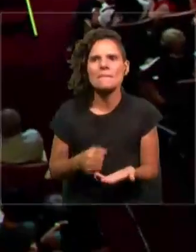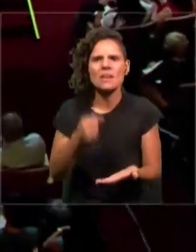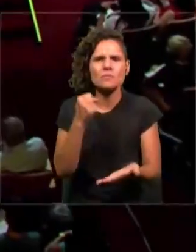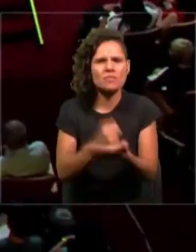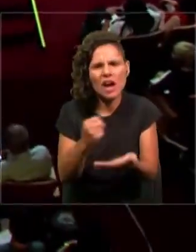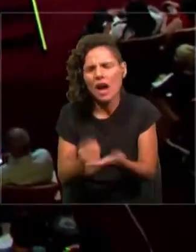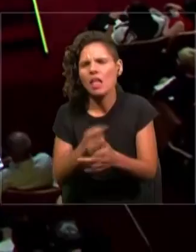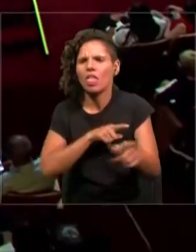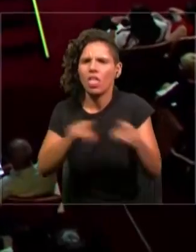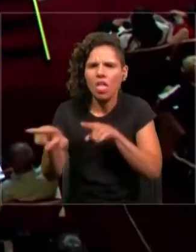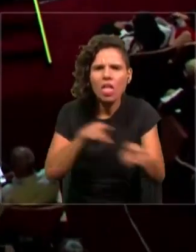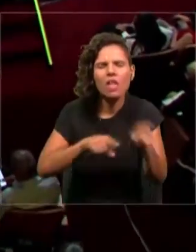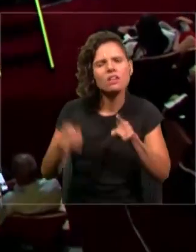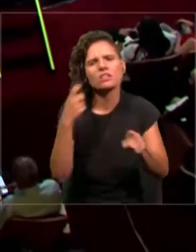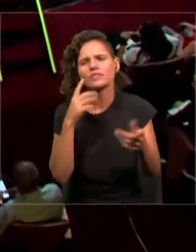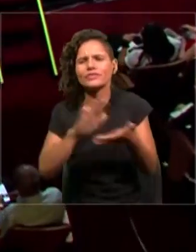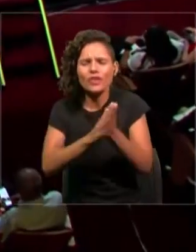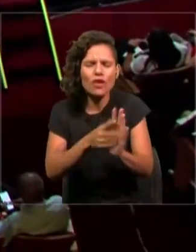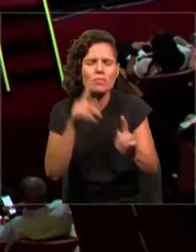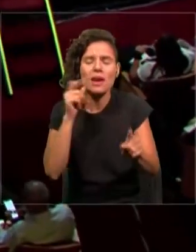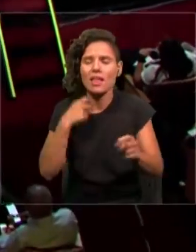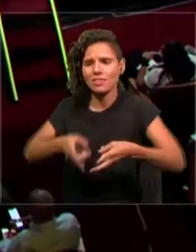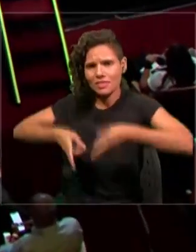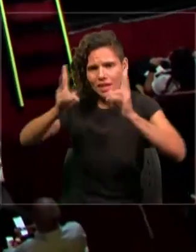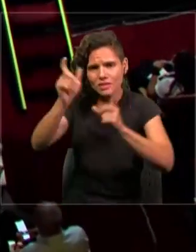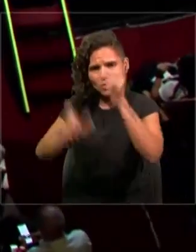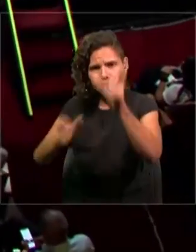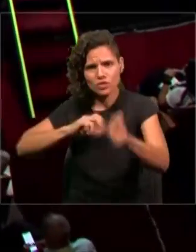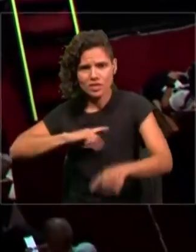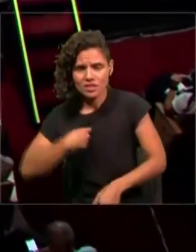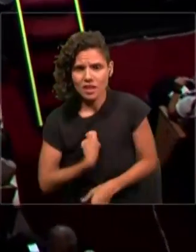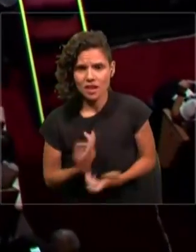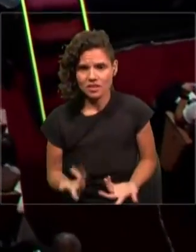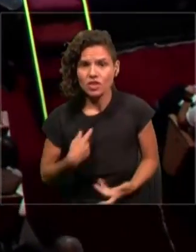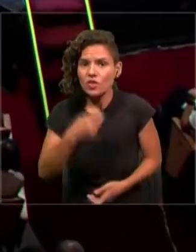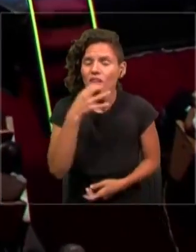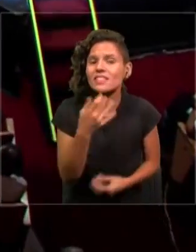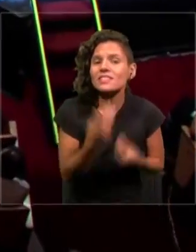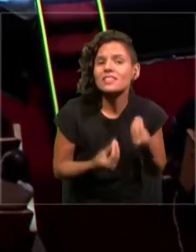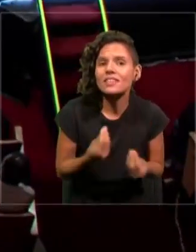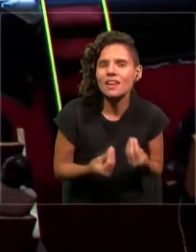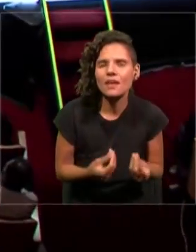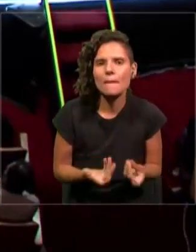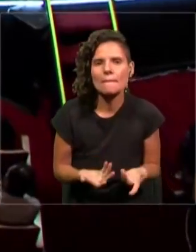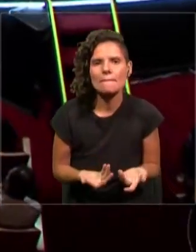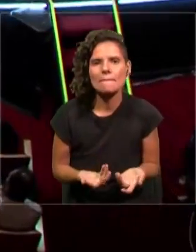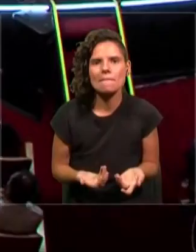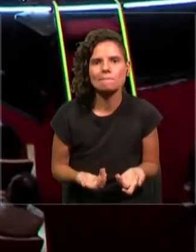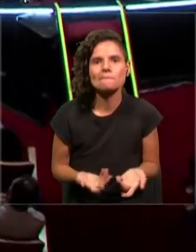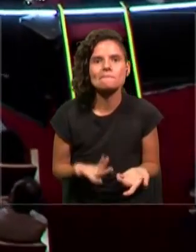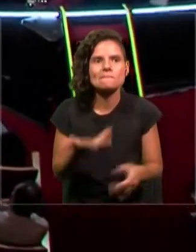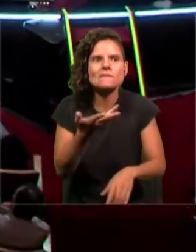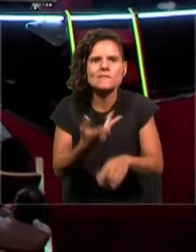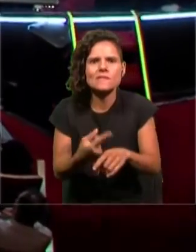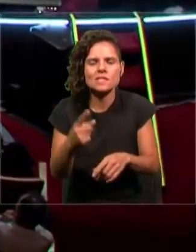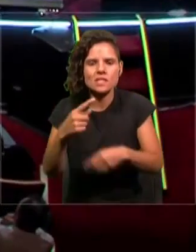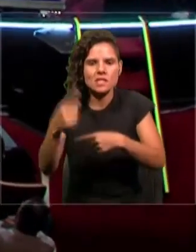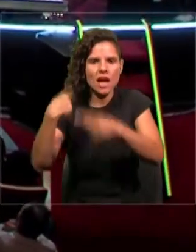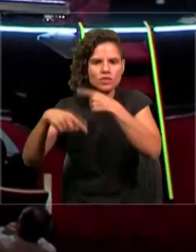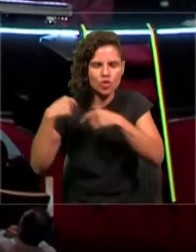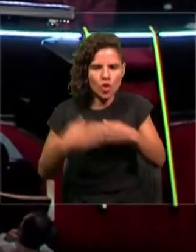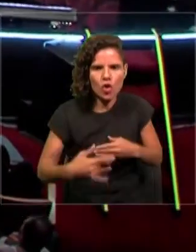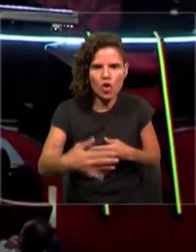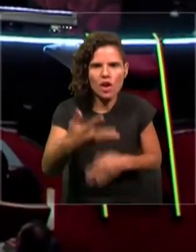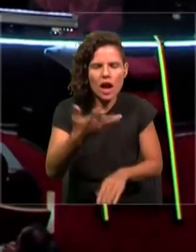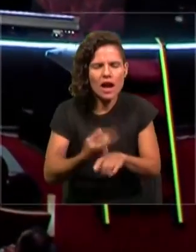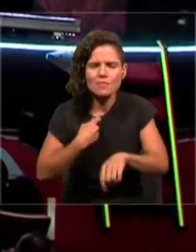de las Personas Trans. Entonces, lo que quiero decir es que ha habido algunos momentos muy duros